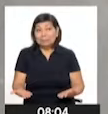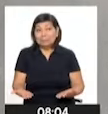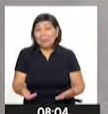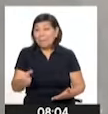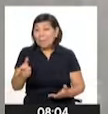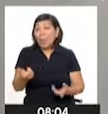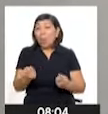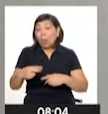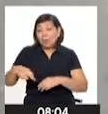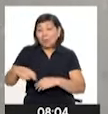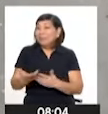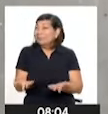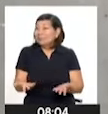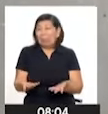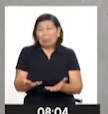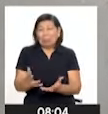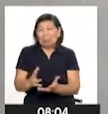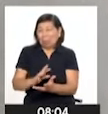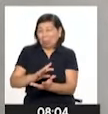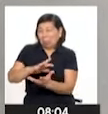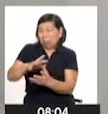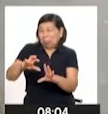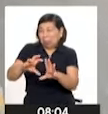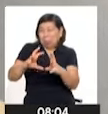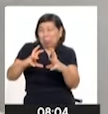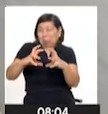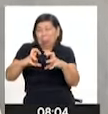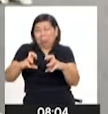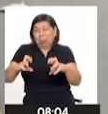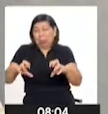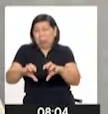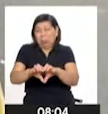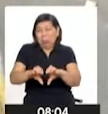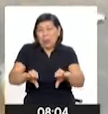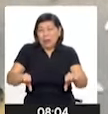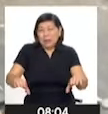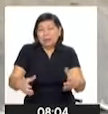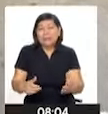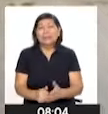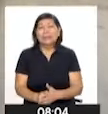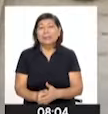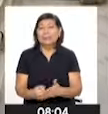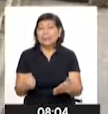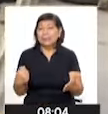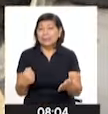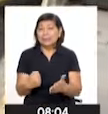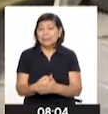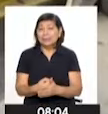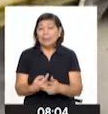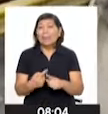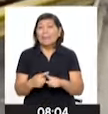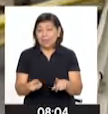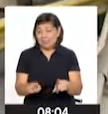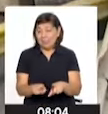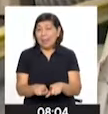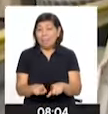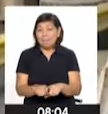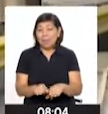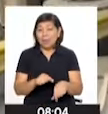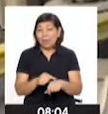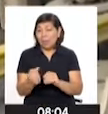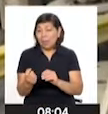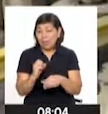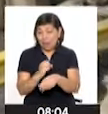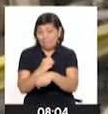los peatones. Sin embargo, han quedado en medio de la vía tras este accidente registrado también en horas